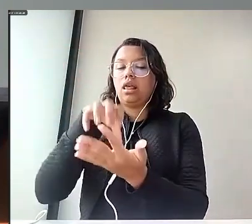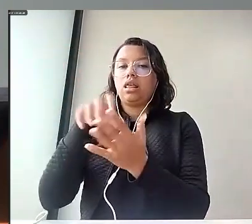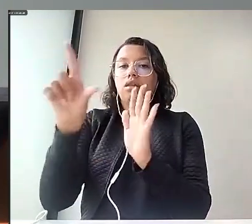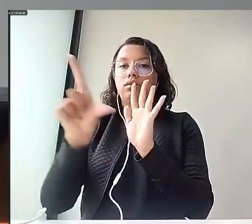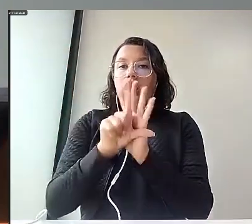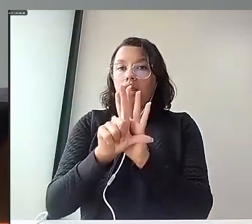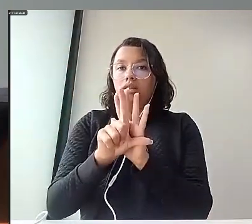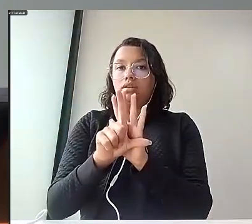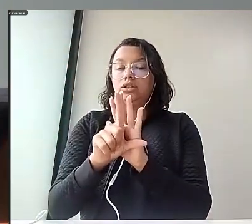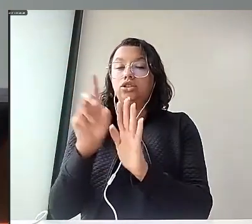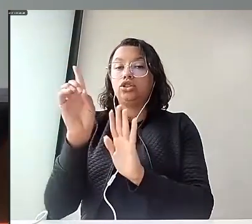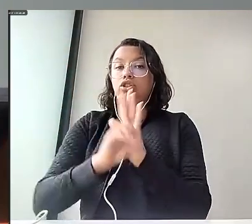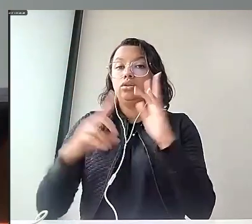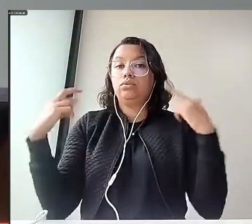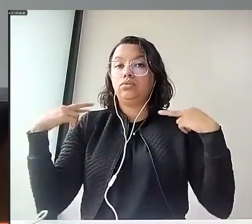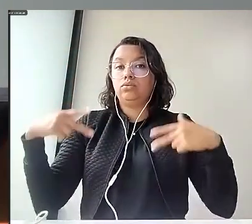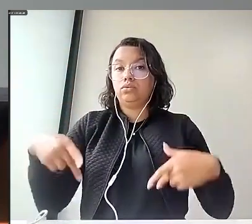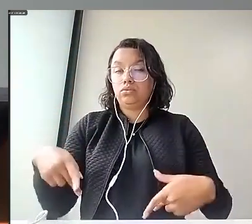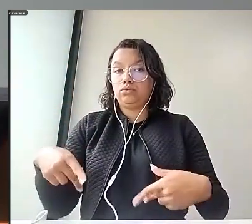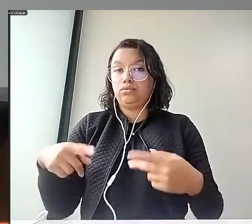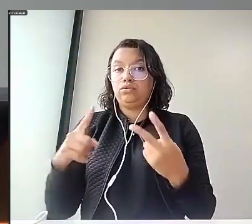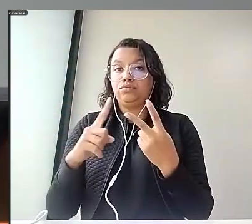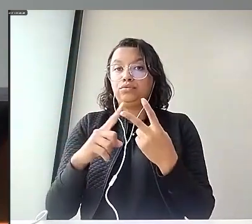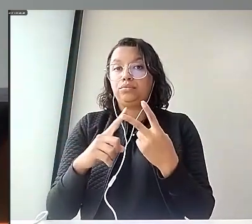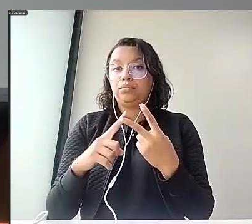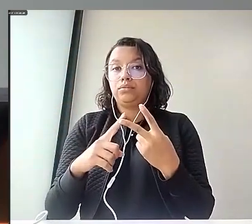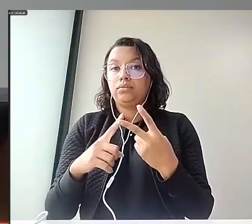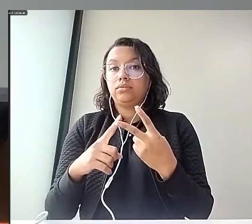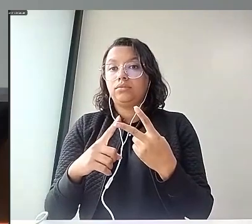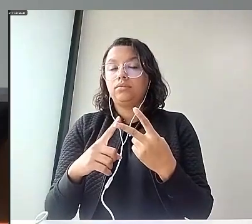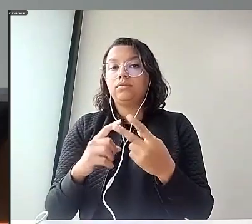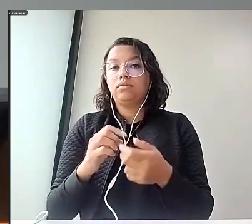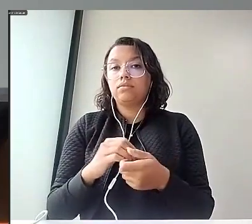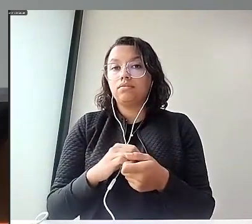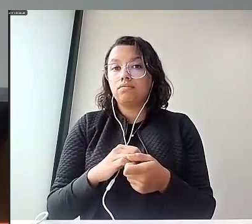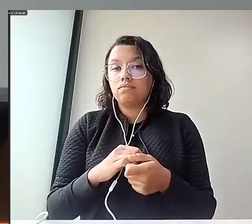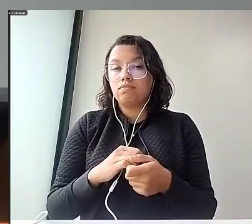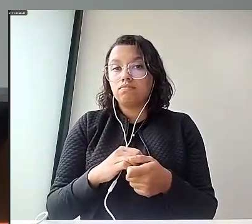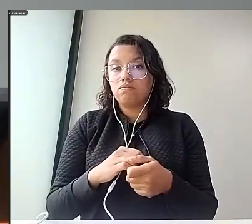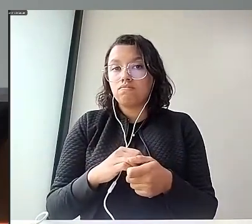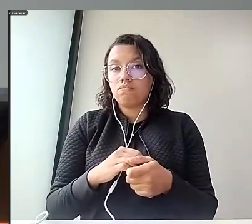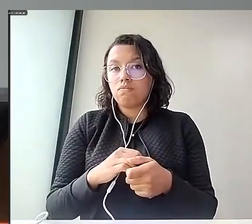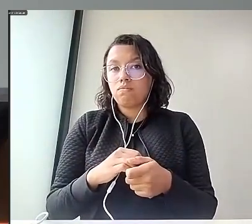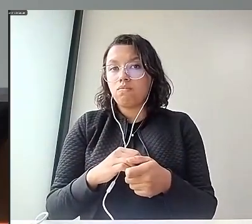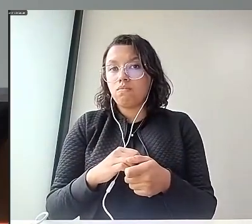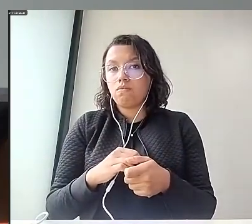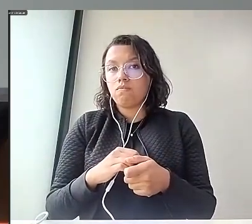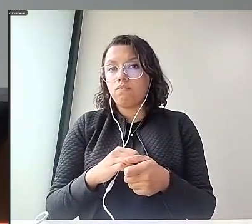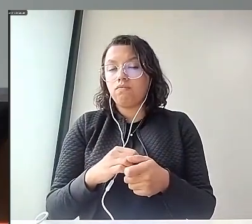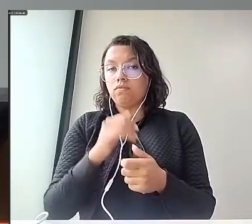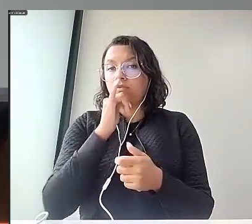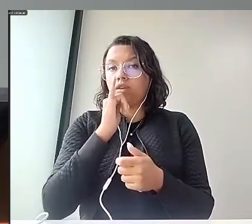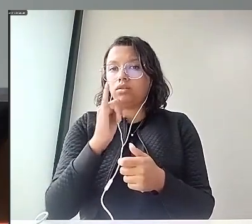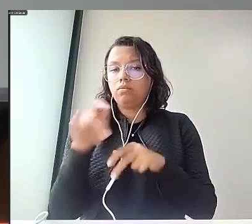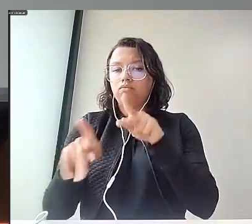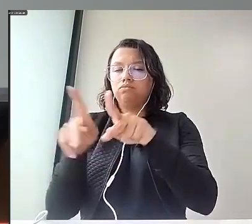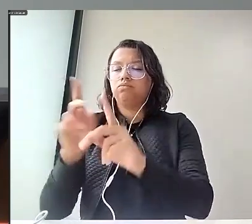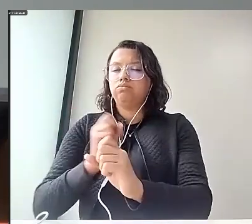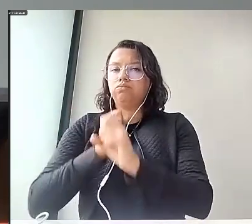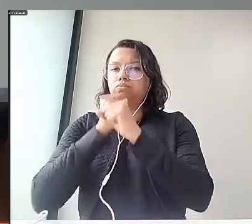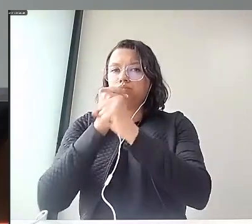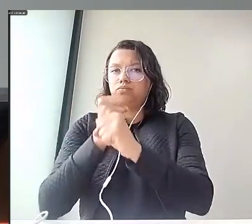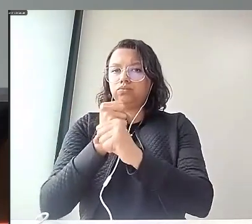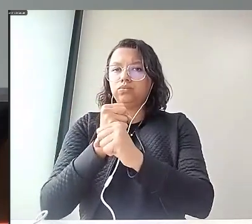humanos. La cesarea, basada en un ejecutivo fuerte, basada